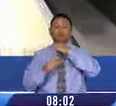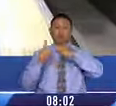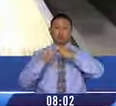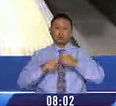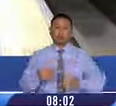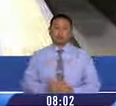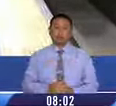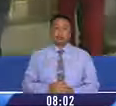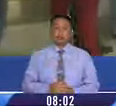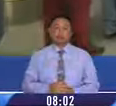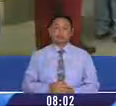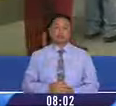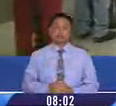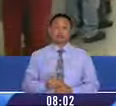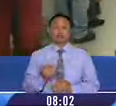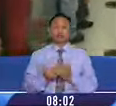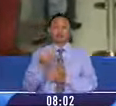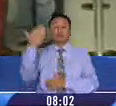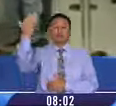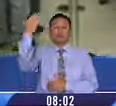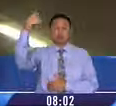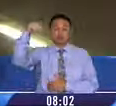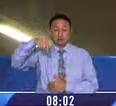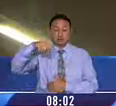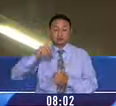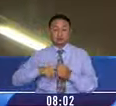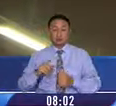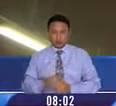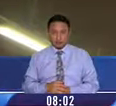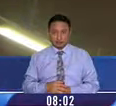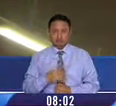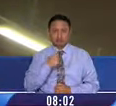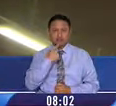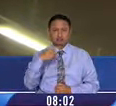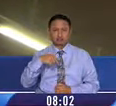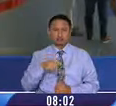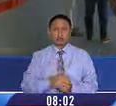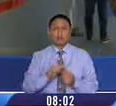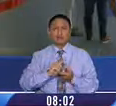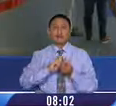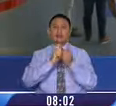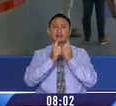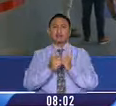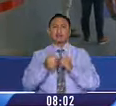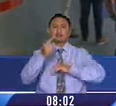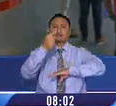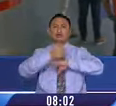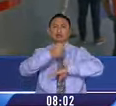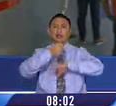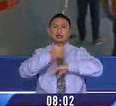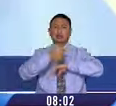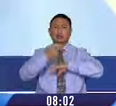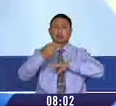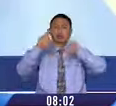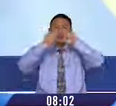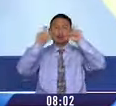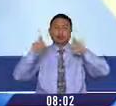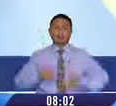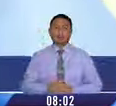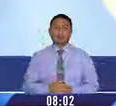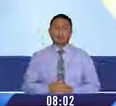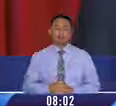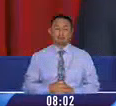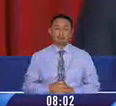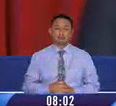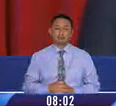capital. El nuevo gobernante de la ciudad anunció el cambio del gerente de este sistema de